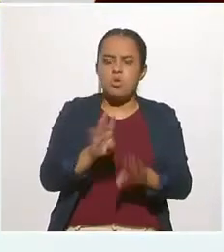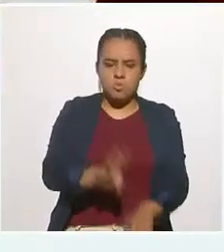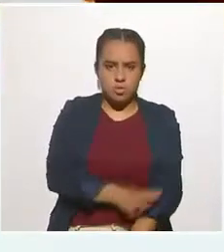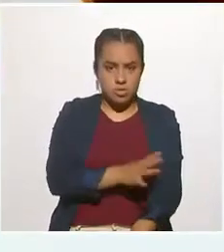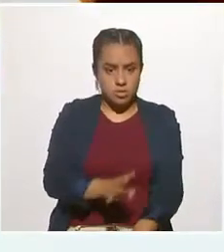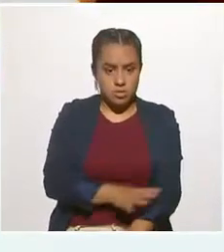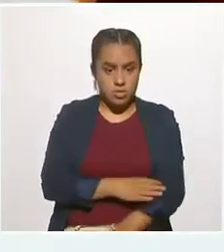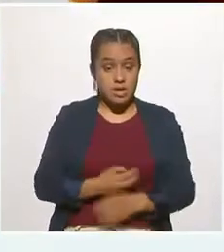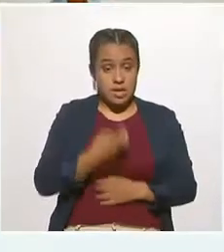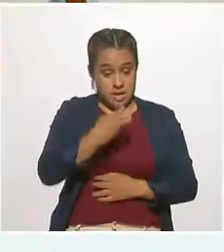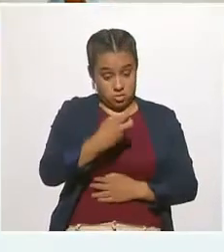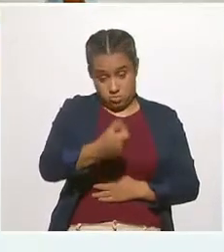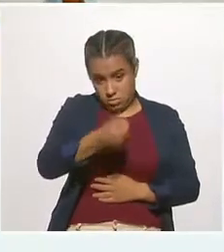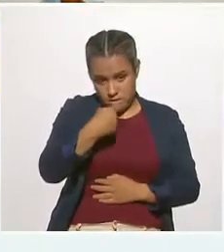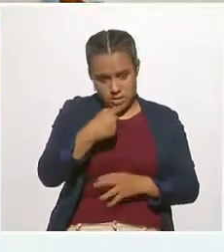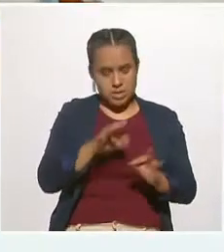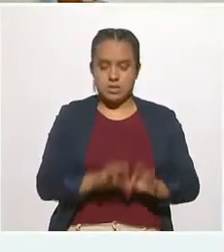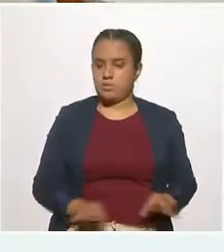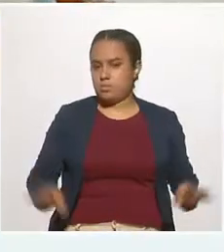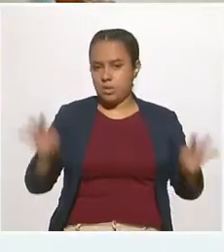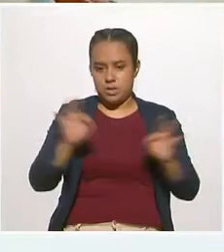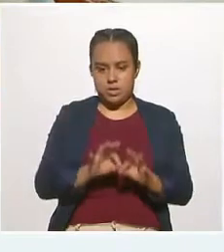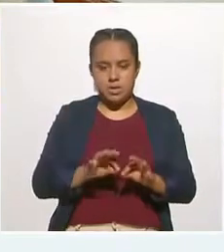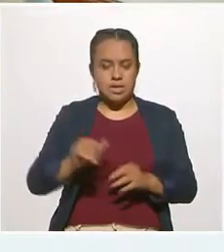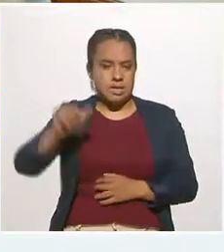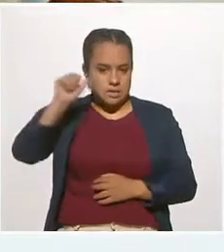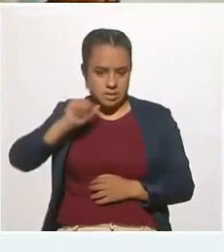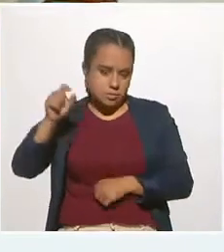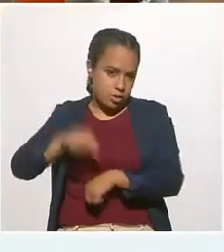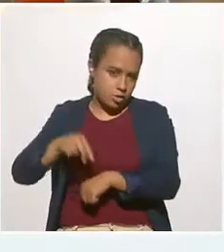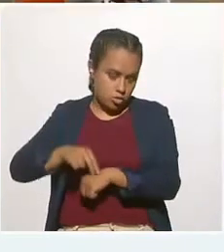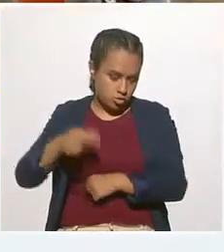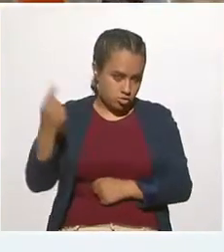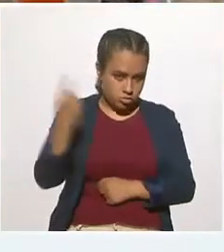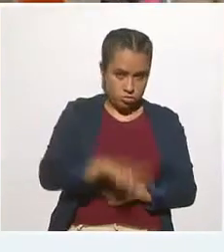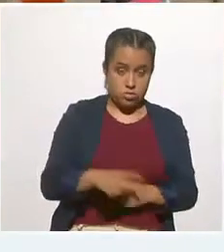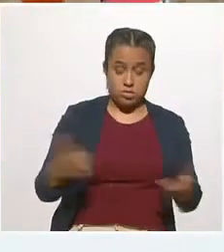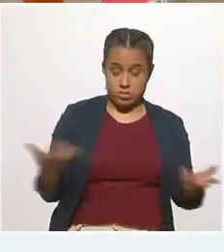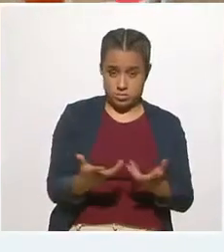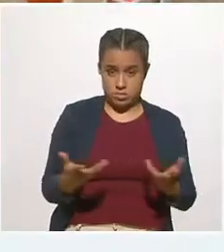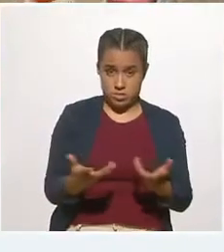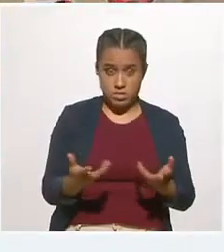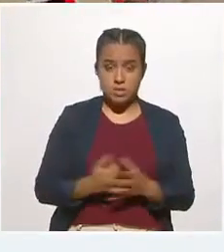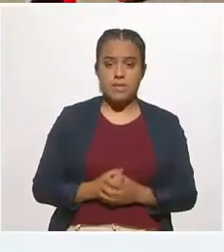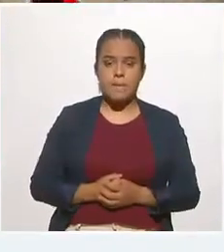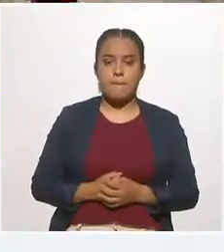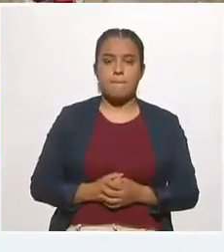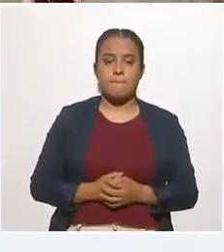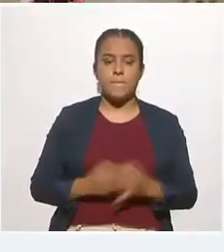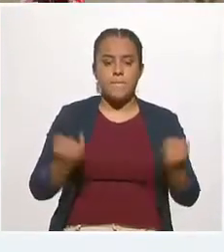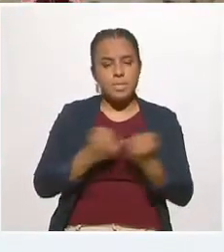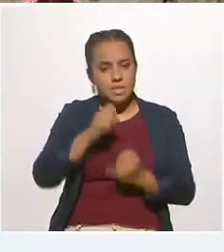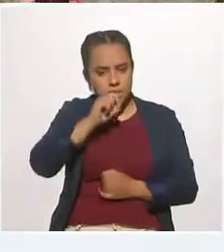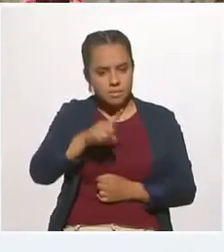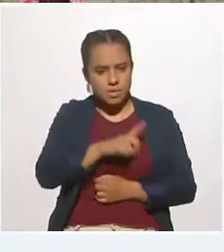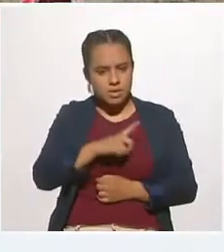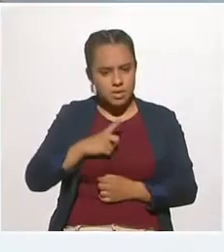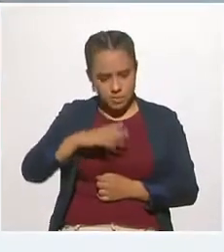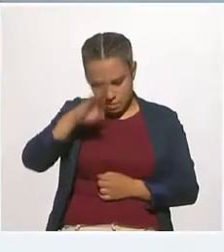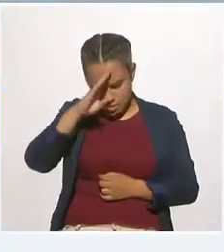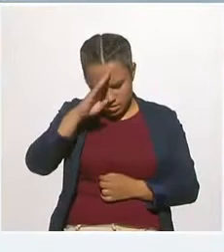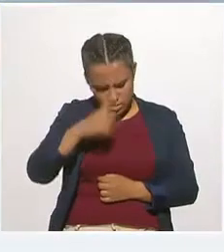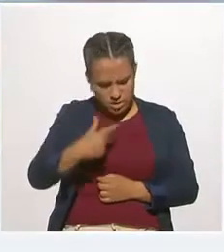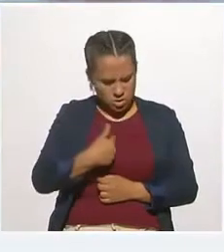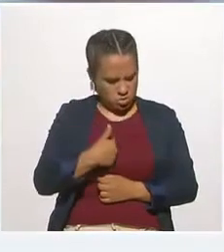fundamentales, esos orientados y seguidos por el médico. También tengo que empezar a ver mis emociones, porque las emociones